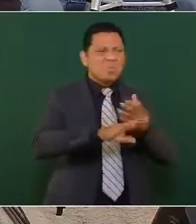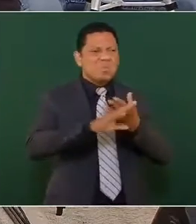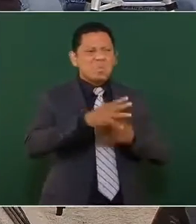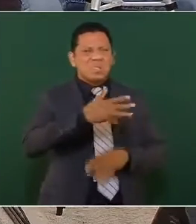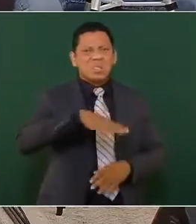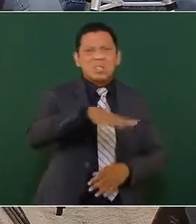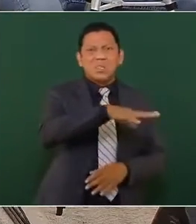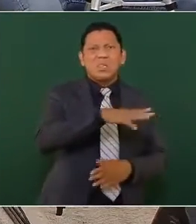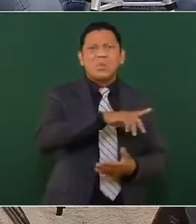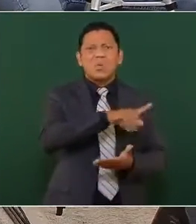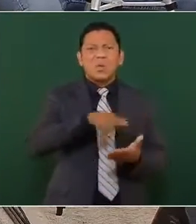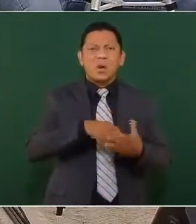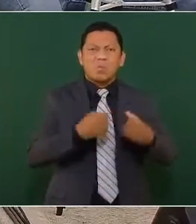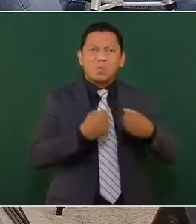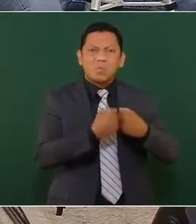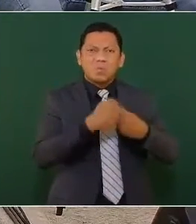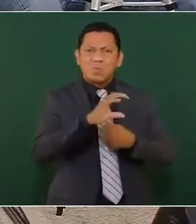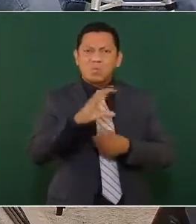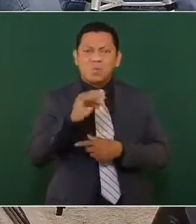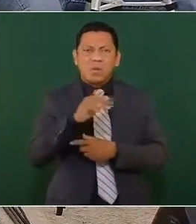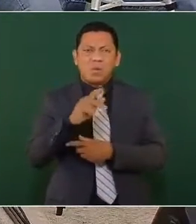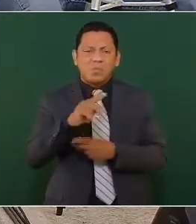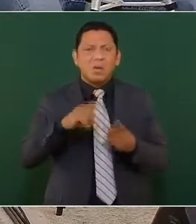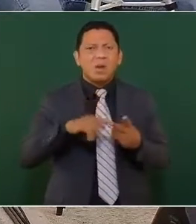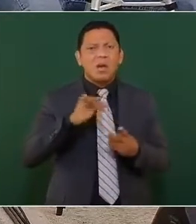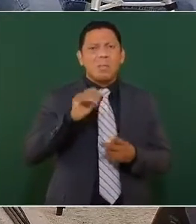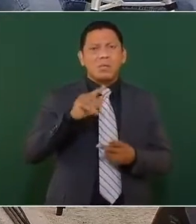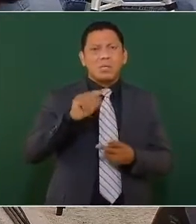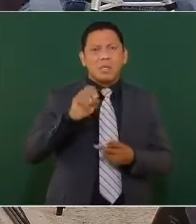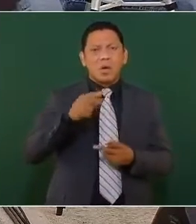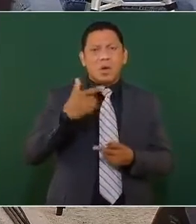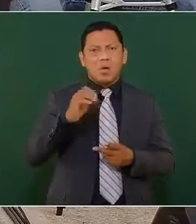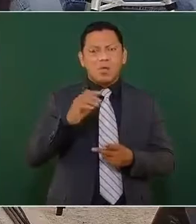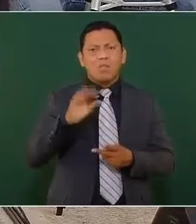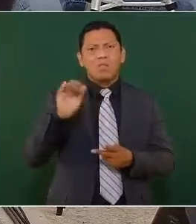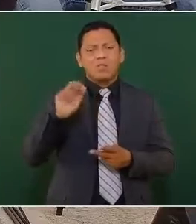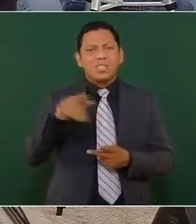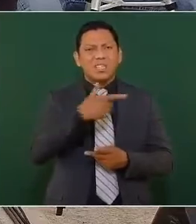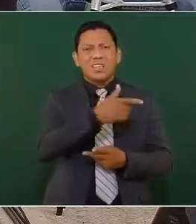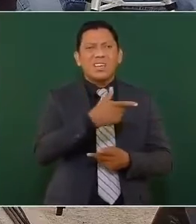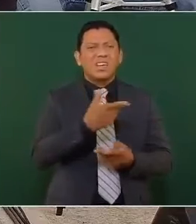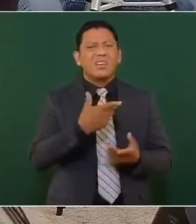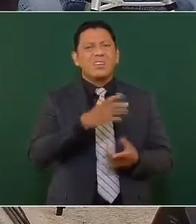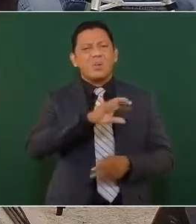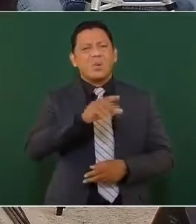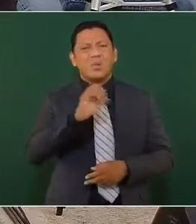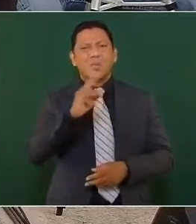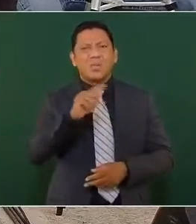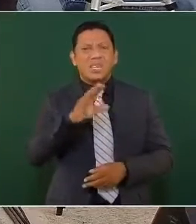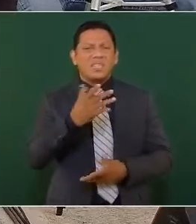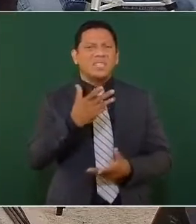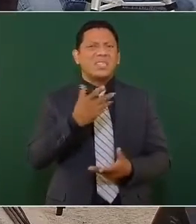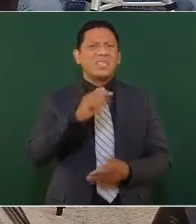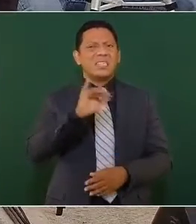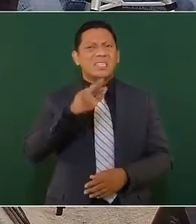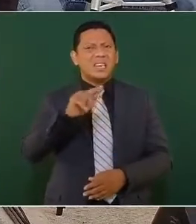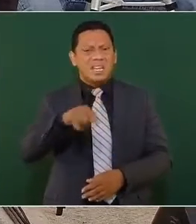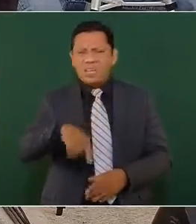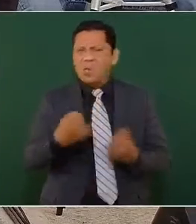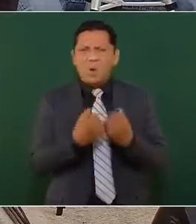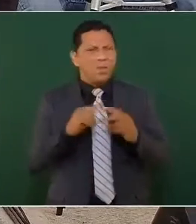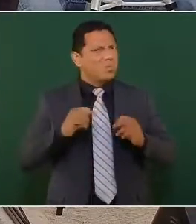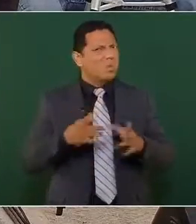como Comalapa, Matenango de la Frontera, y Comitán, La Trinitaria, bueno, incluso aquí en Tuxtla